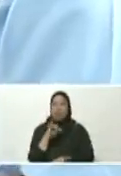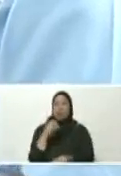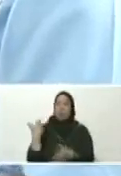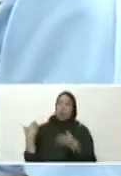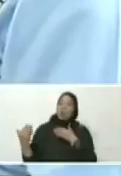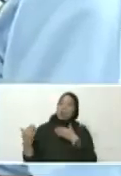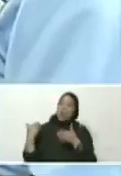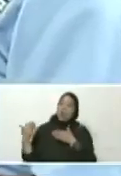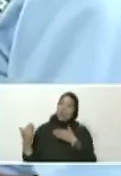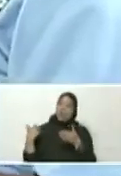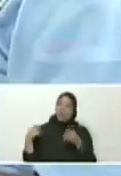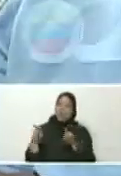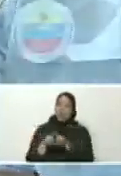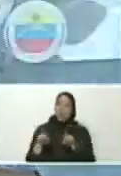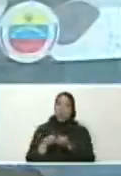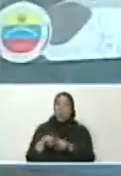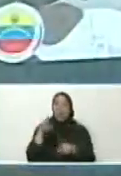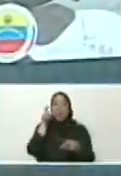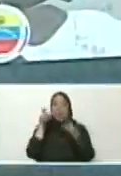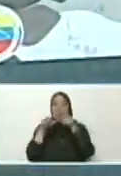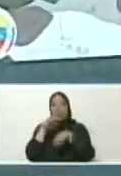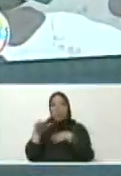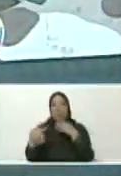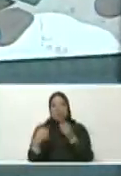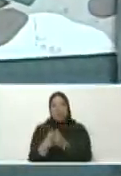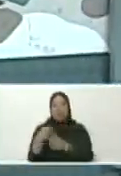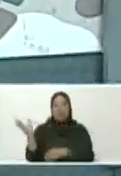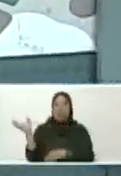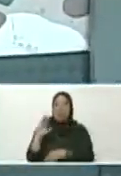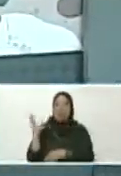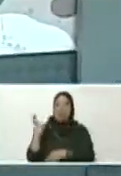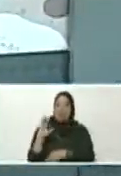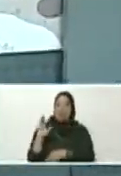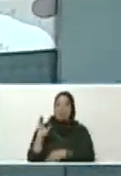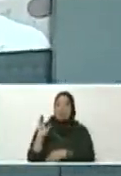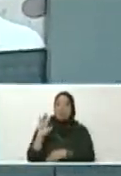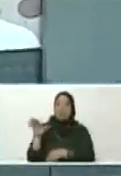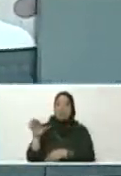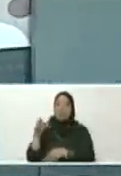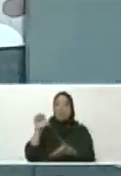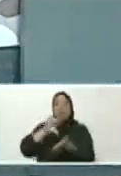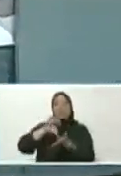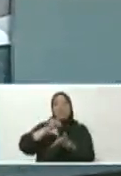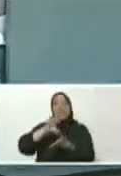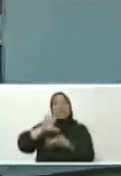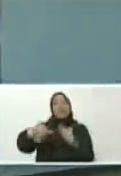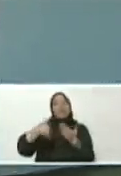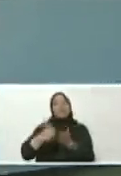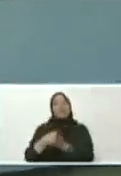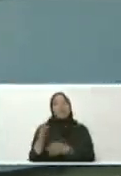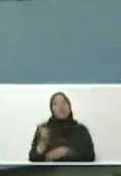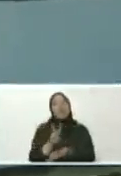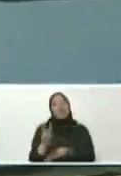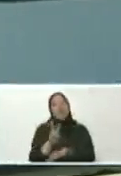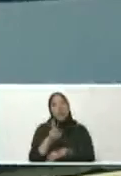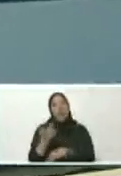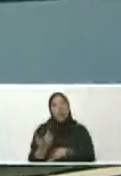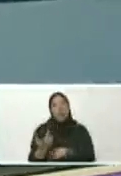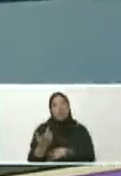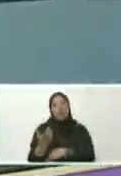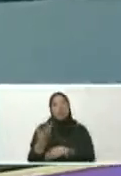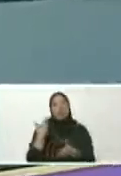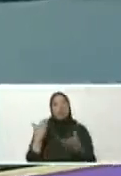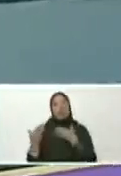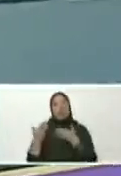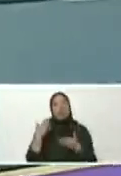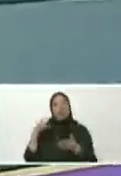servicio de drones para la seguridad de todas las ciudades del país. Para la seguridad. Y un servicio de drones para la seguridad